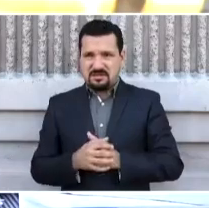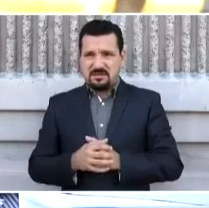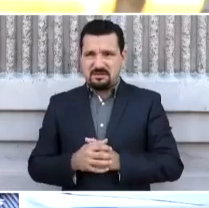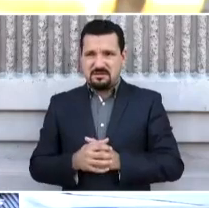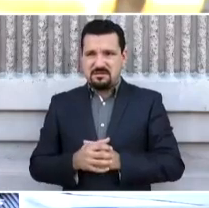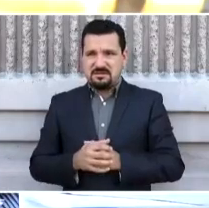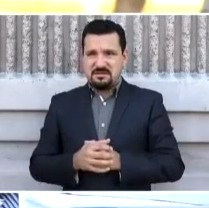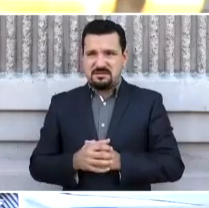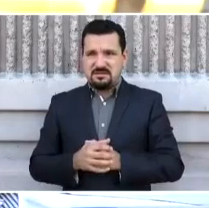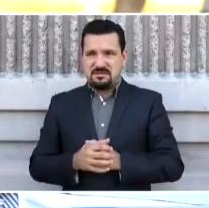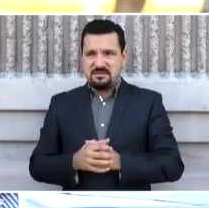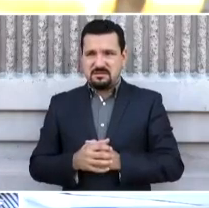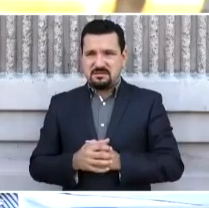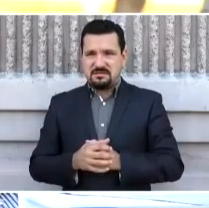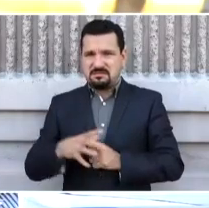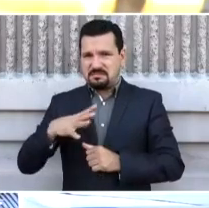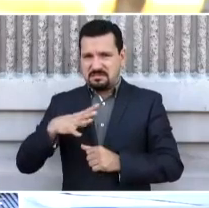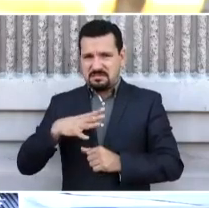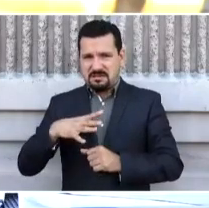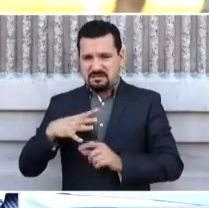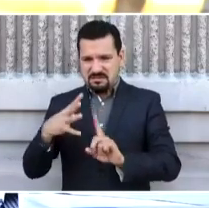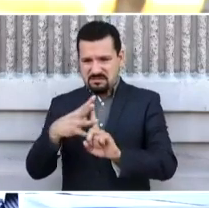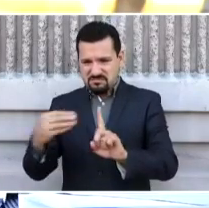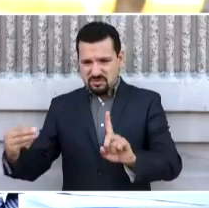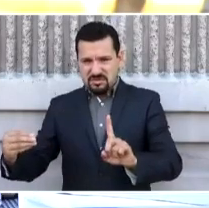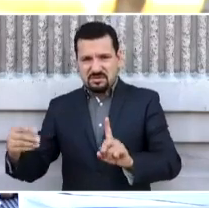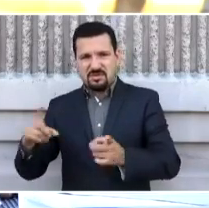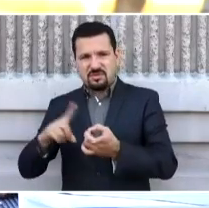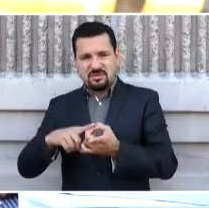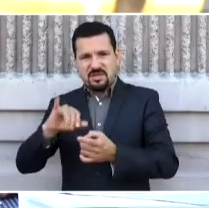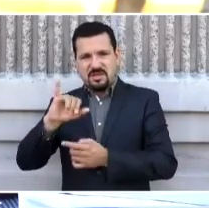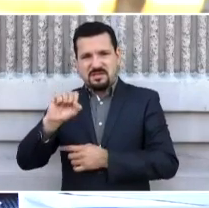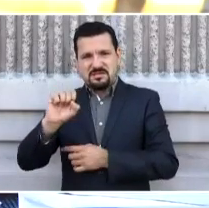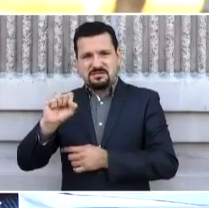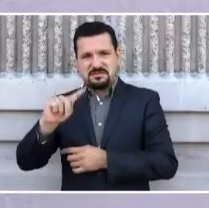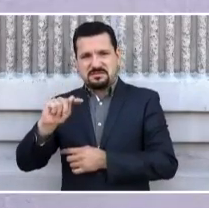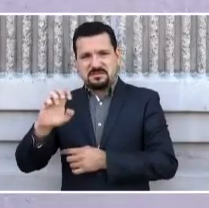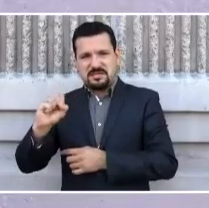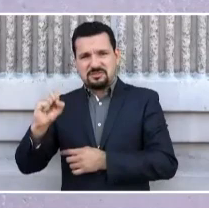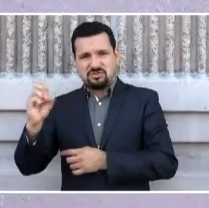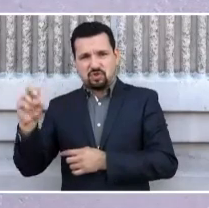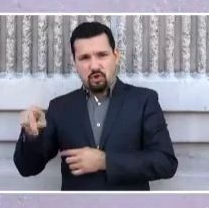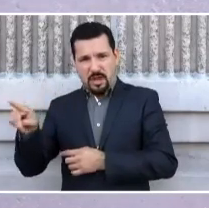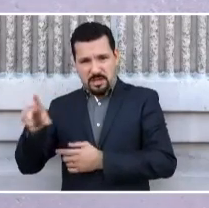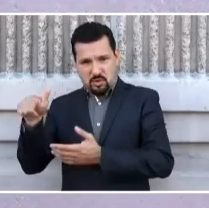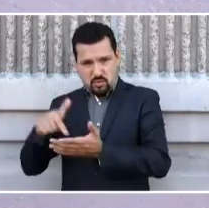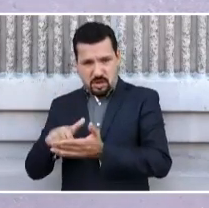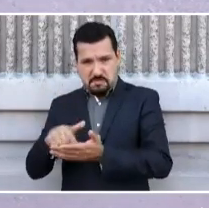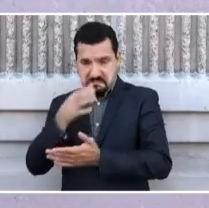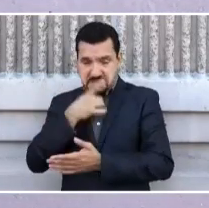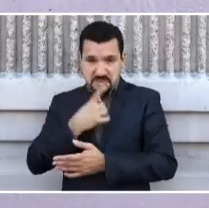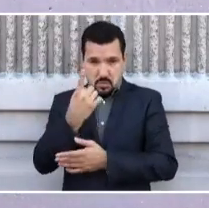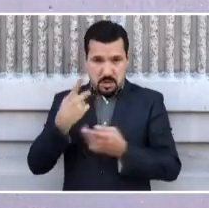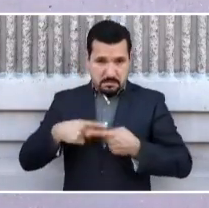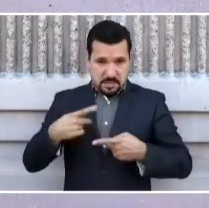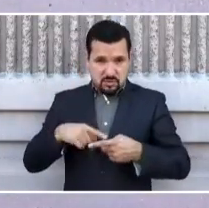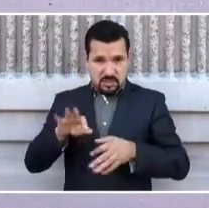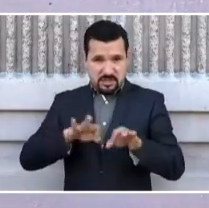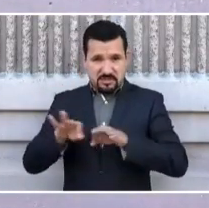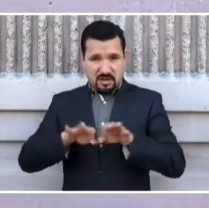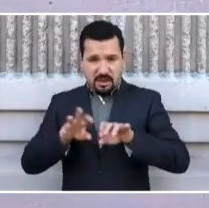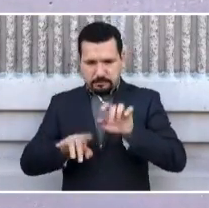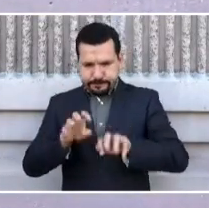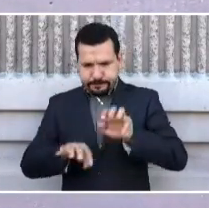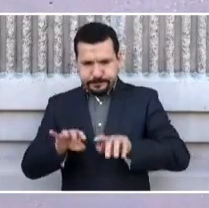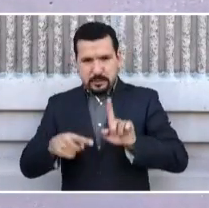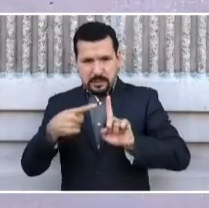detectado algún brote en el CIAS, en el centro del ISTESON, pues ya que tenemos reporte de que una persona administrativa contagió a